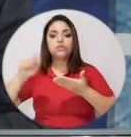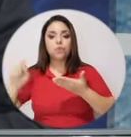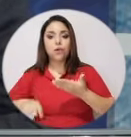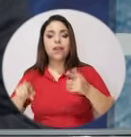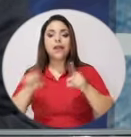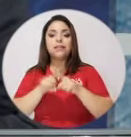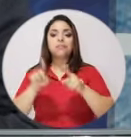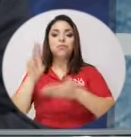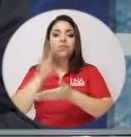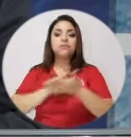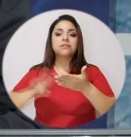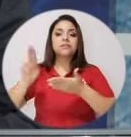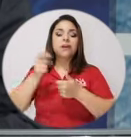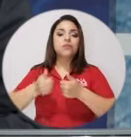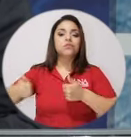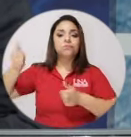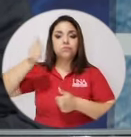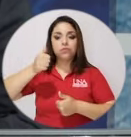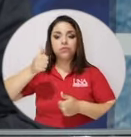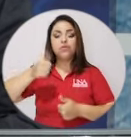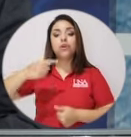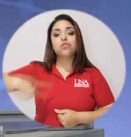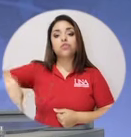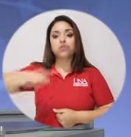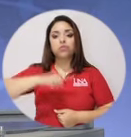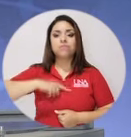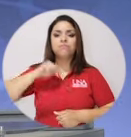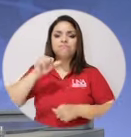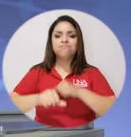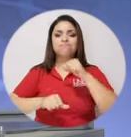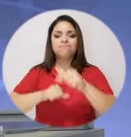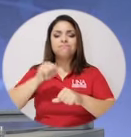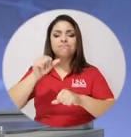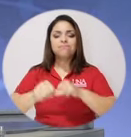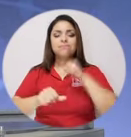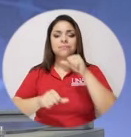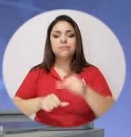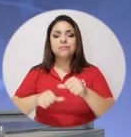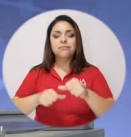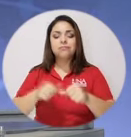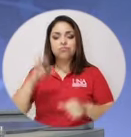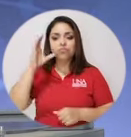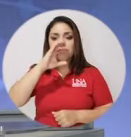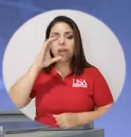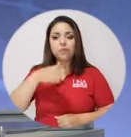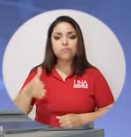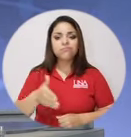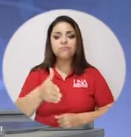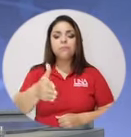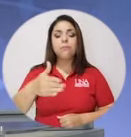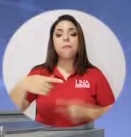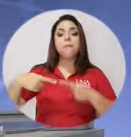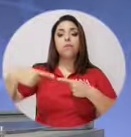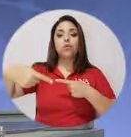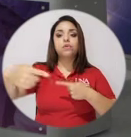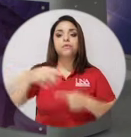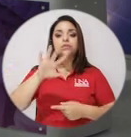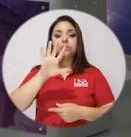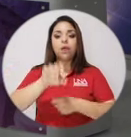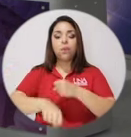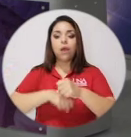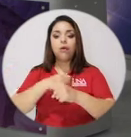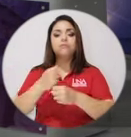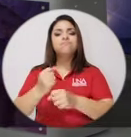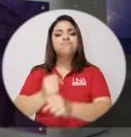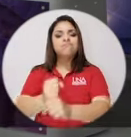sistema superior también. Nosotros nos hemos empeñado en trazar una ruta para los próximos 5 años que nos